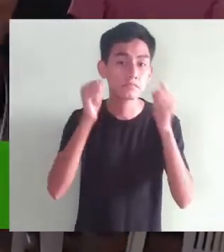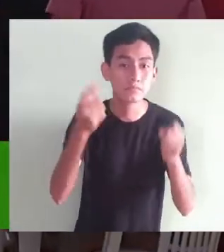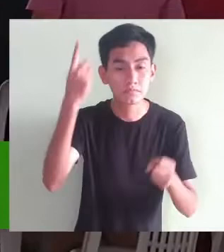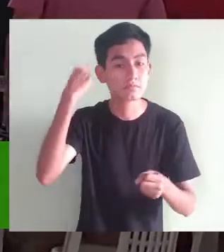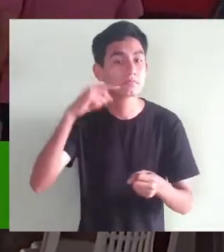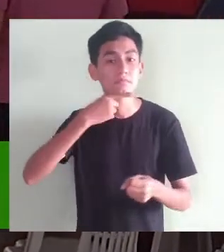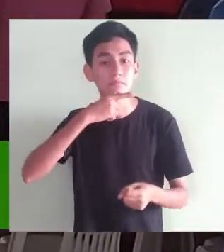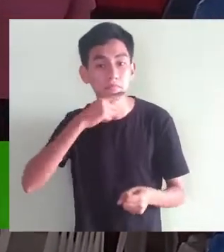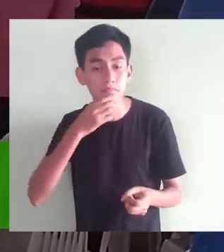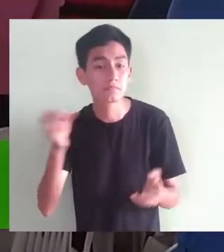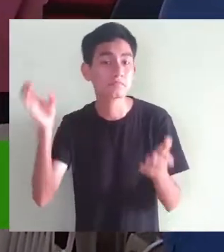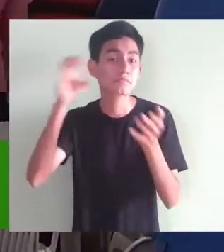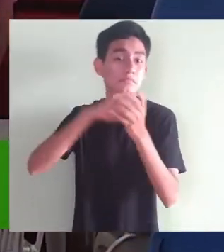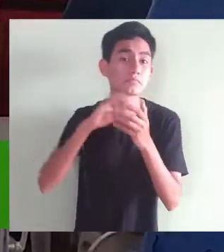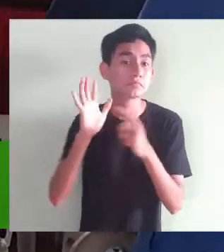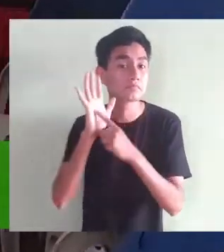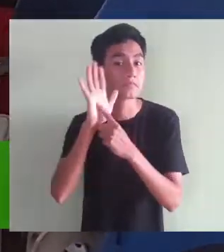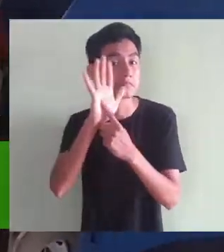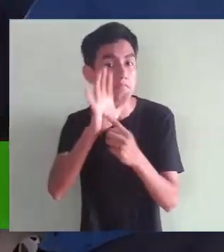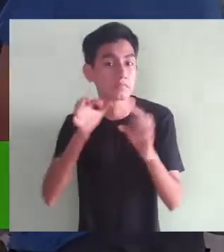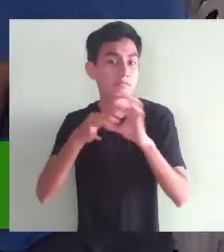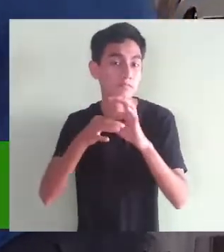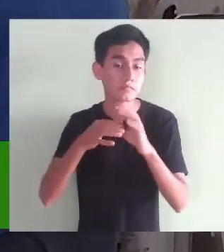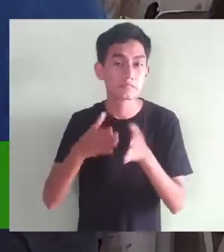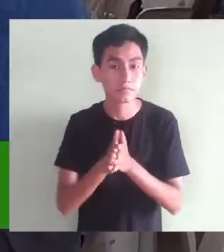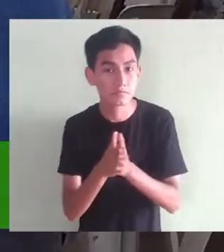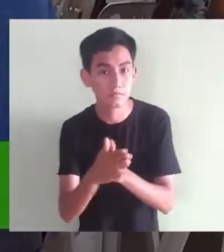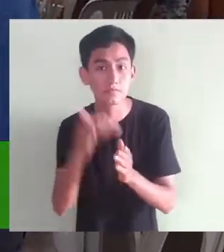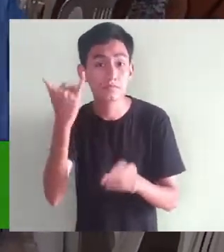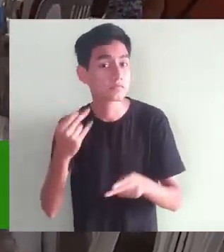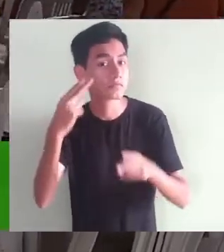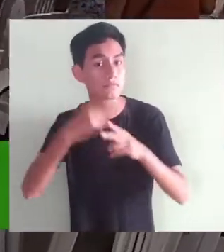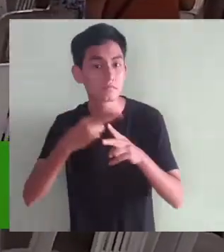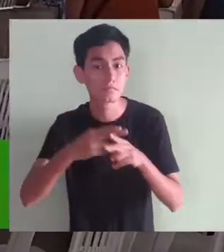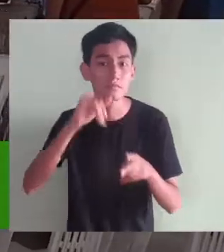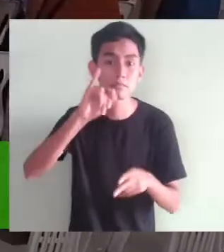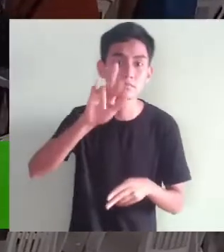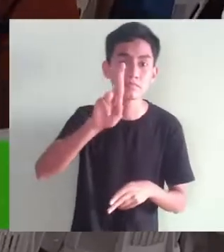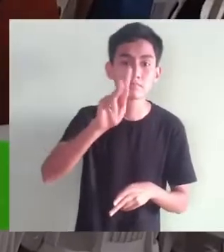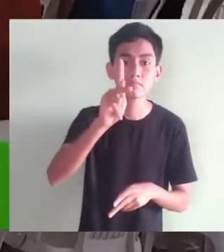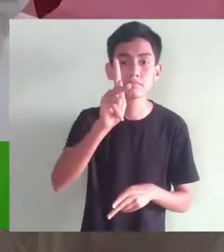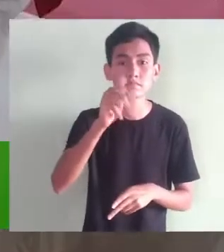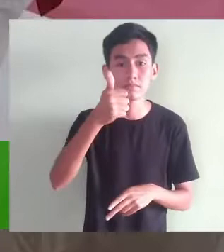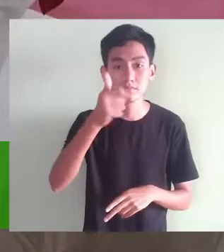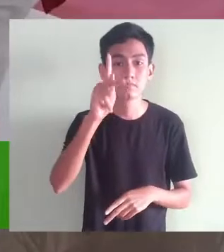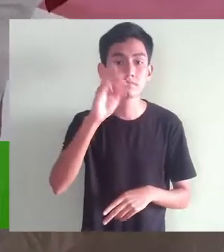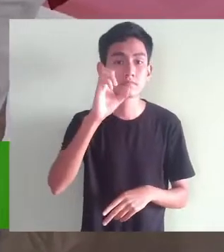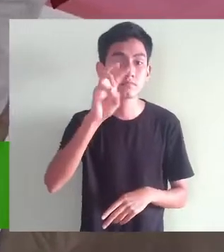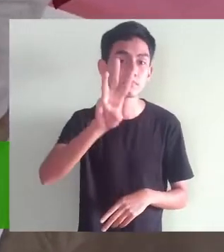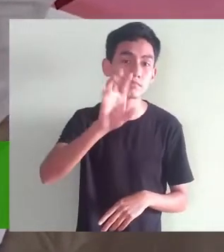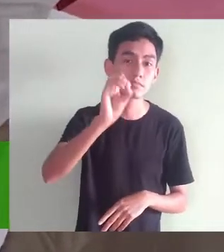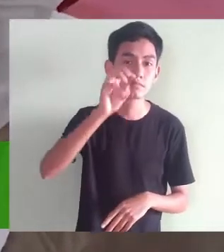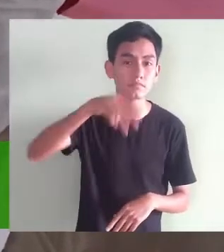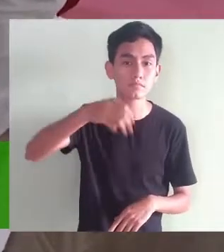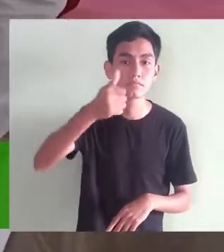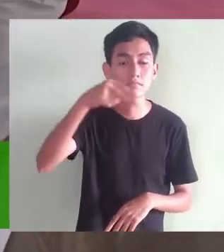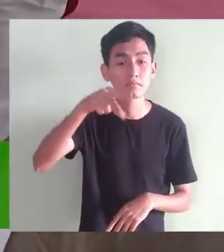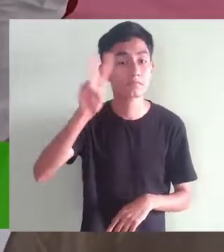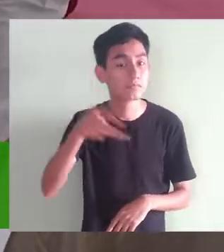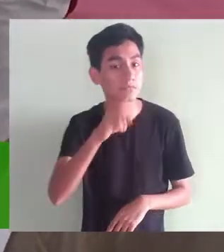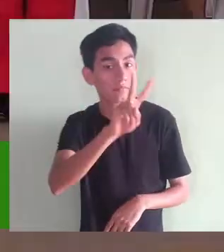mujeres más destacadas de la región y lo denominó Iraq Woman 2022, es decir, gracias